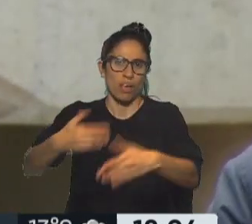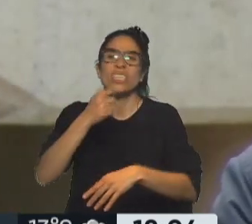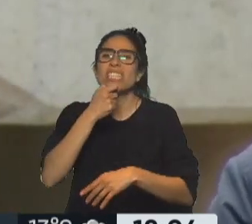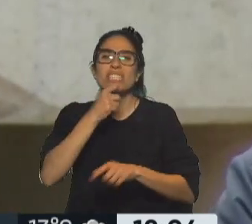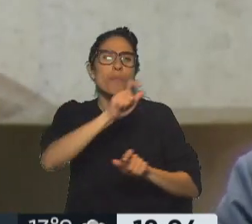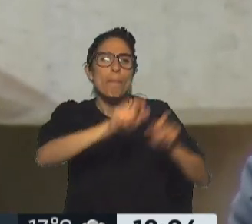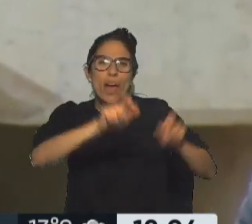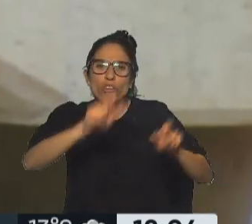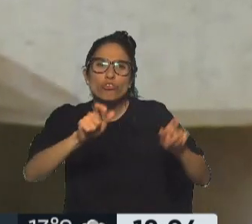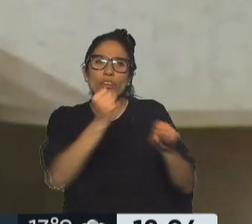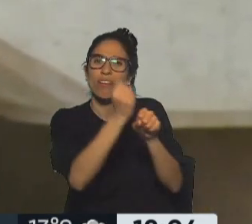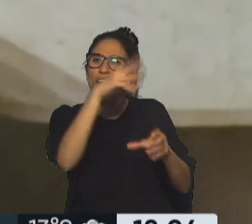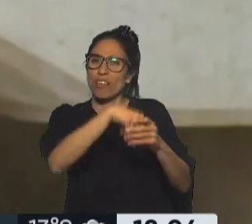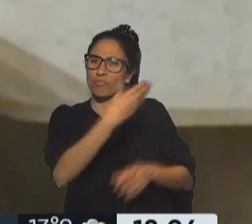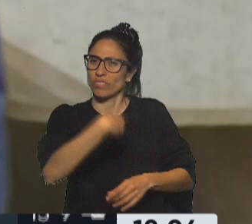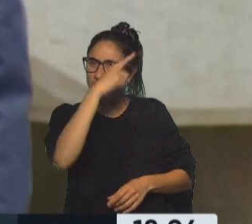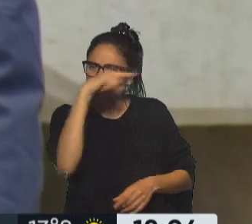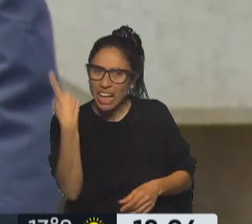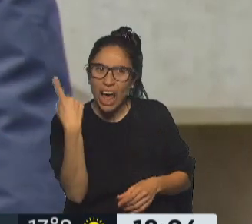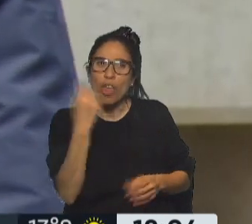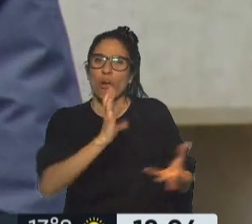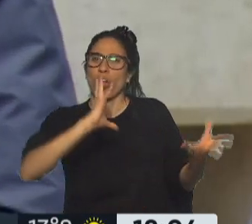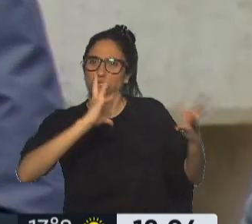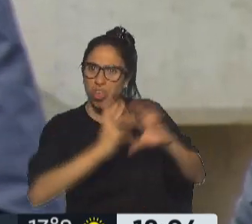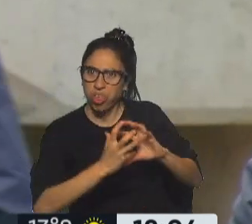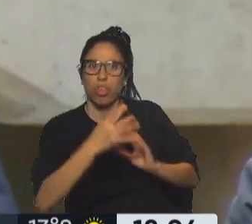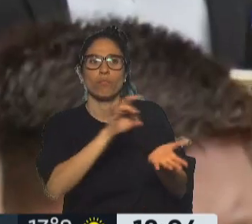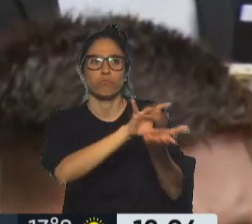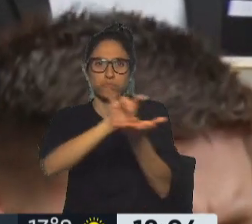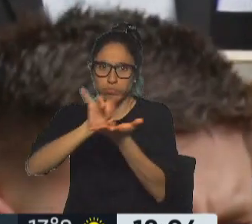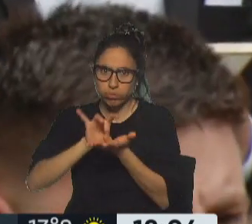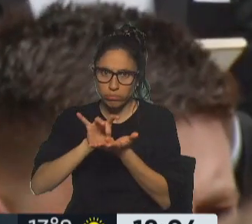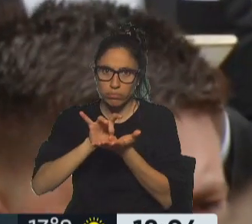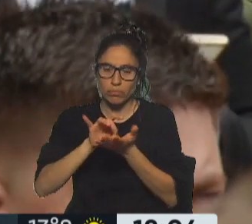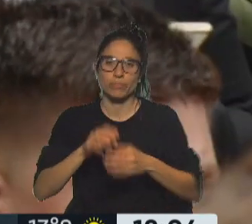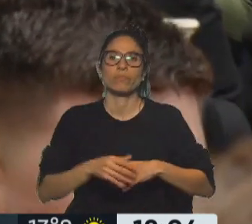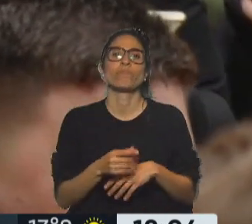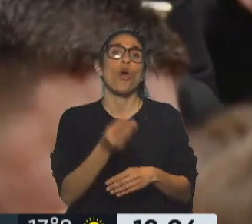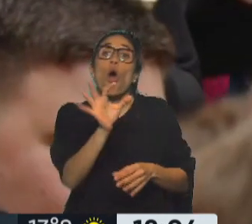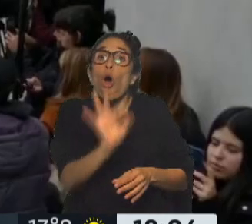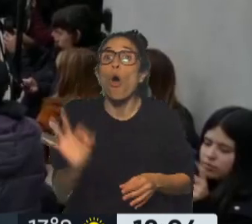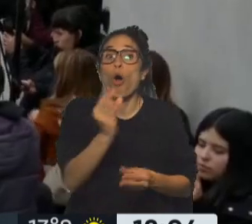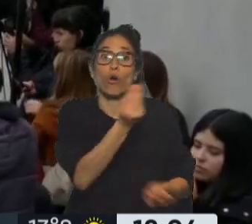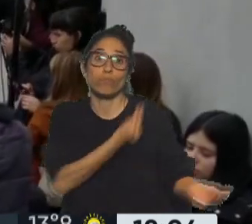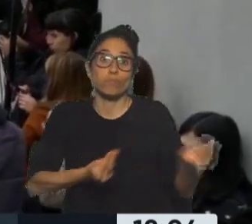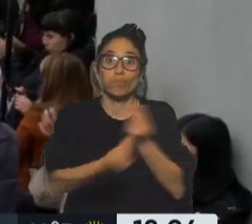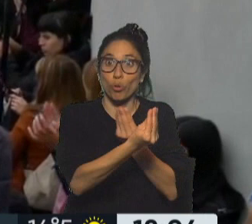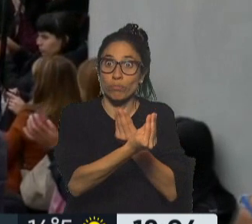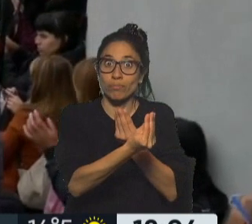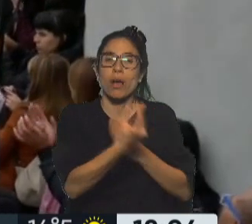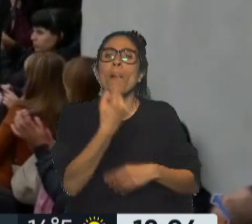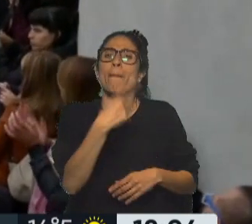cambiemos la pero no hagamos volver a la Argentina al pasado si hay algo de lo que estamos tranquilos